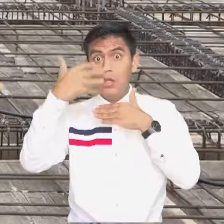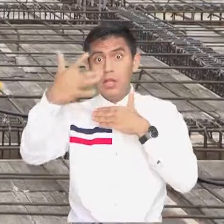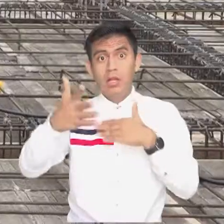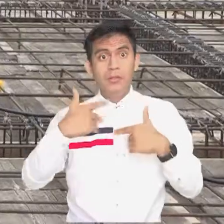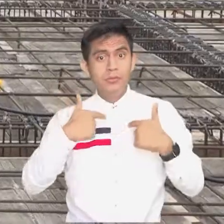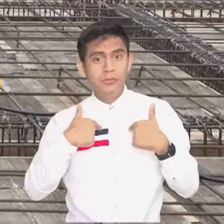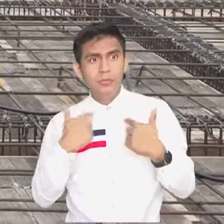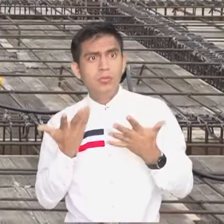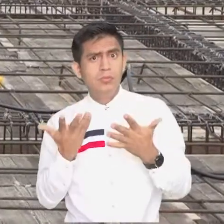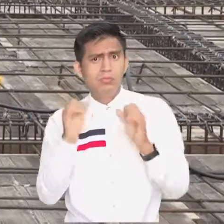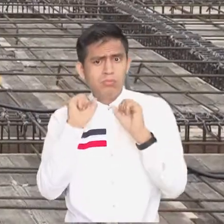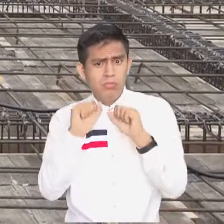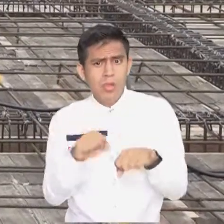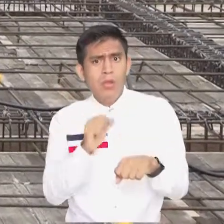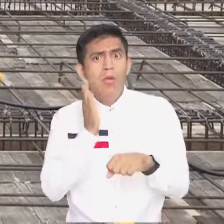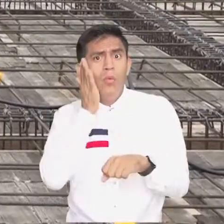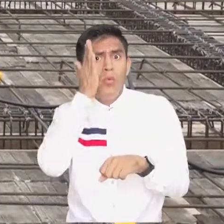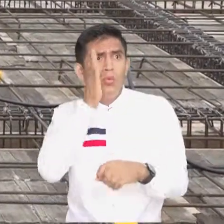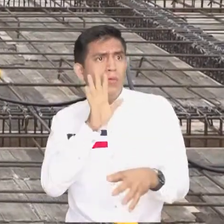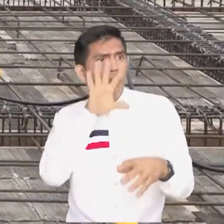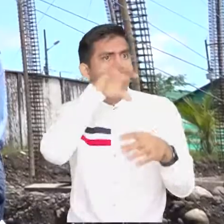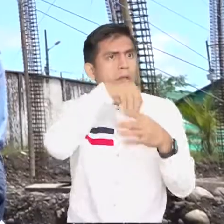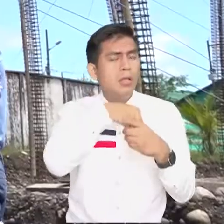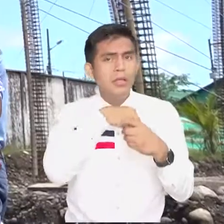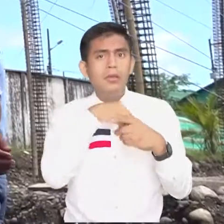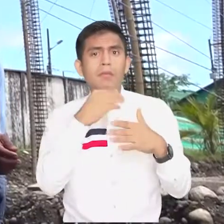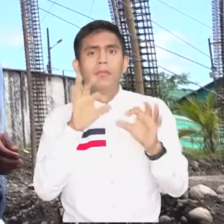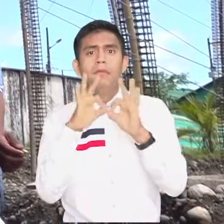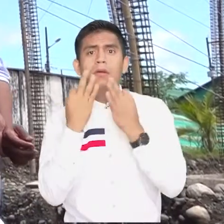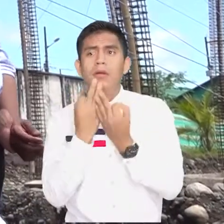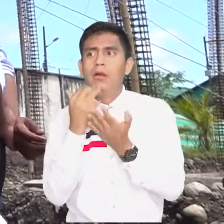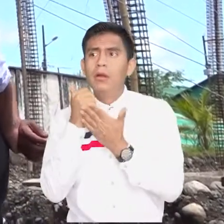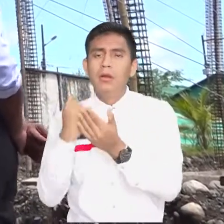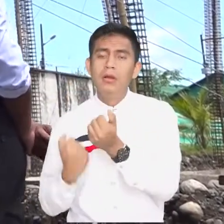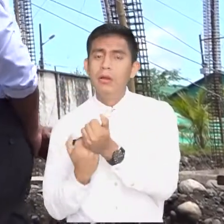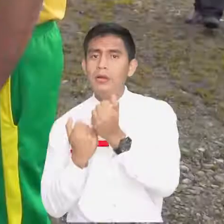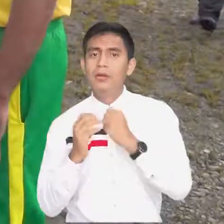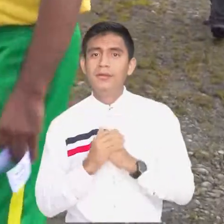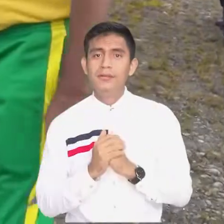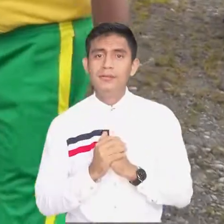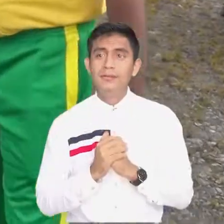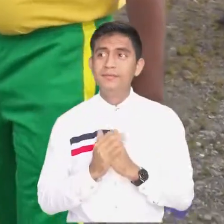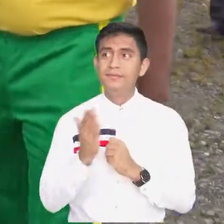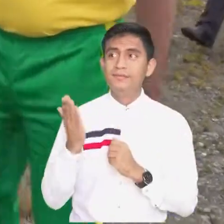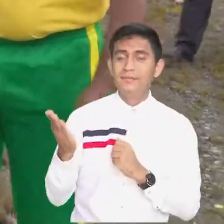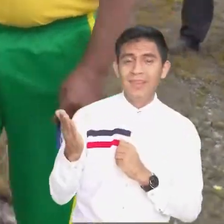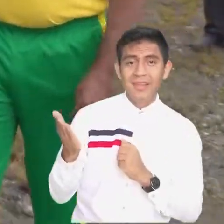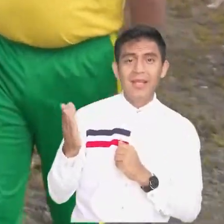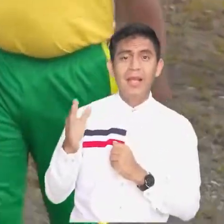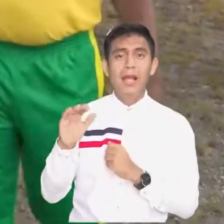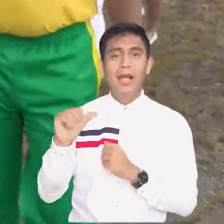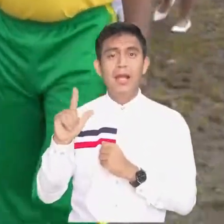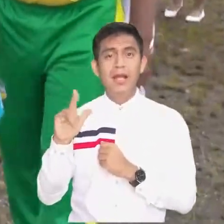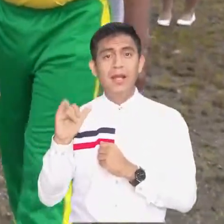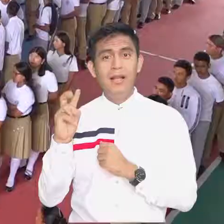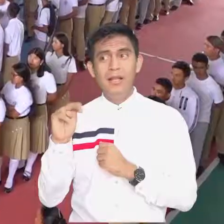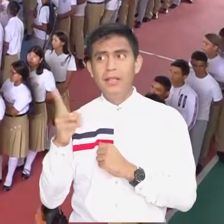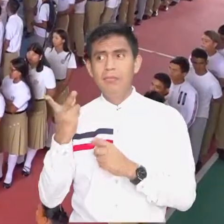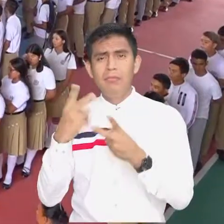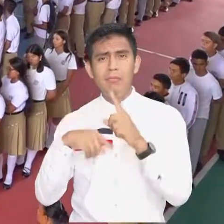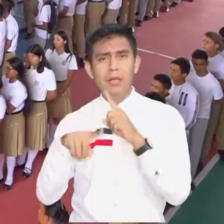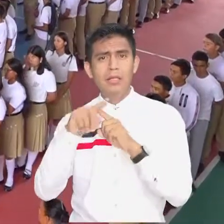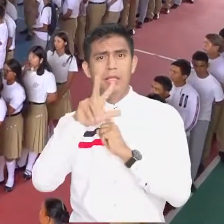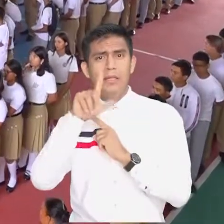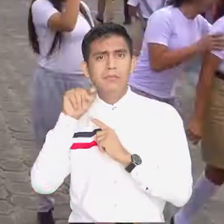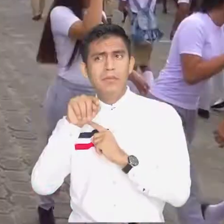algo muy sorprendente para tener un buen futuro y para mi familia. Para hacer realidad los sueños de Aileen y